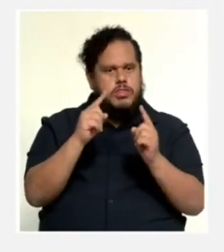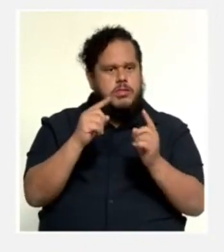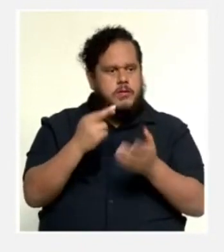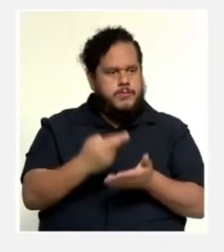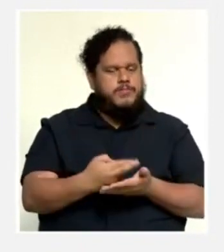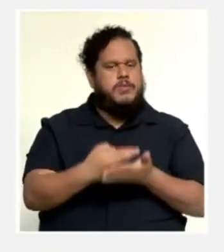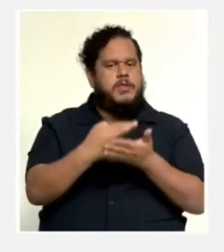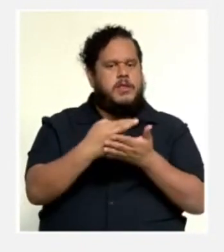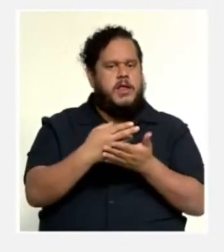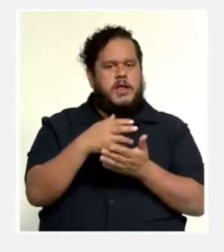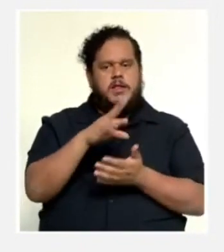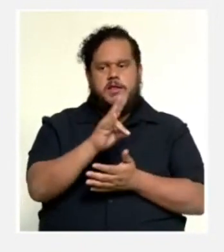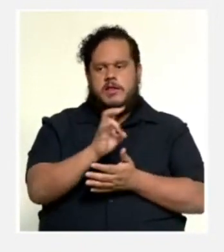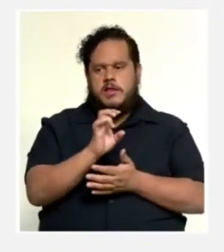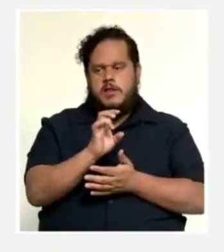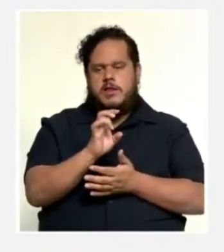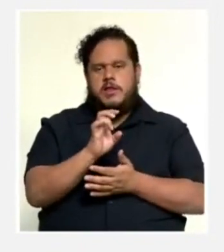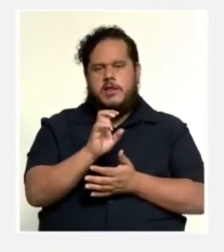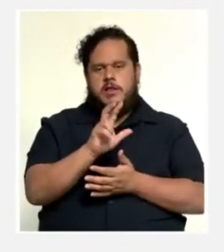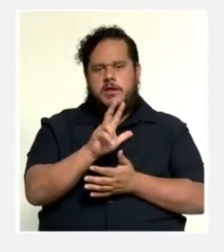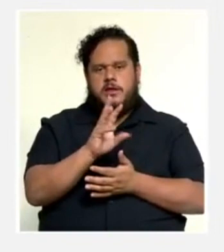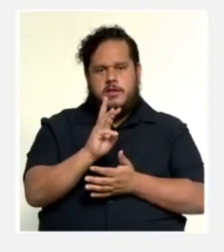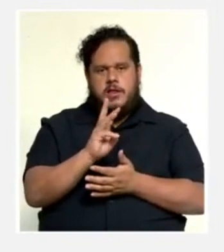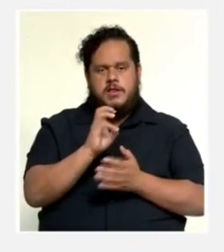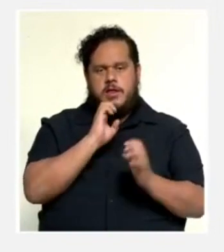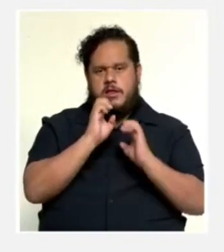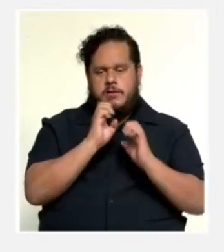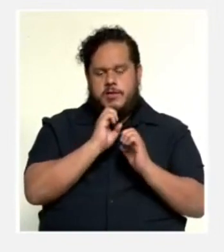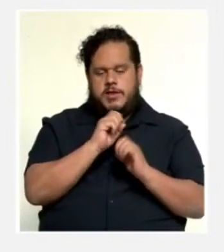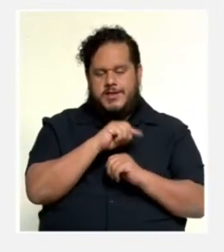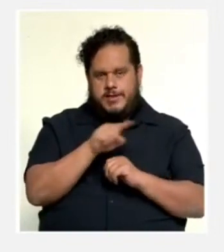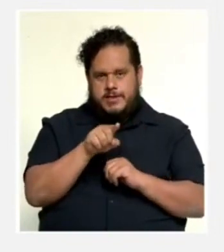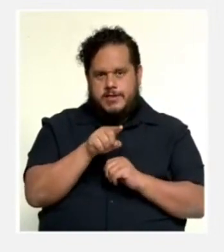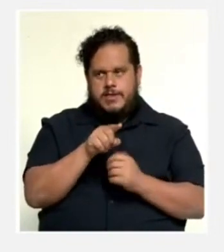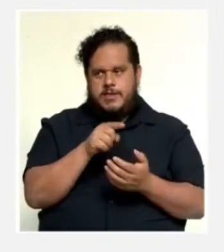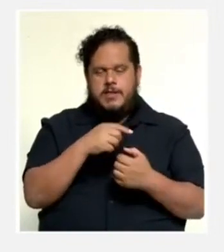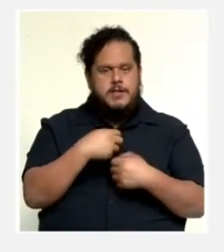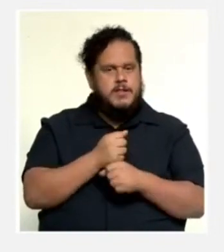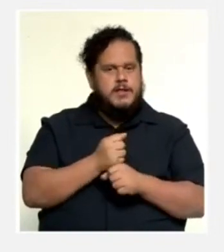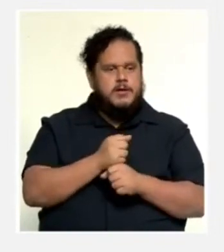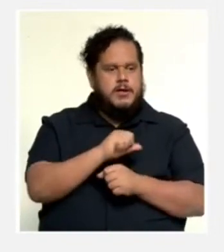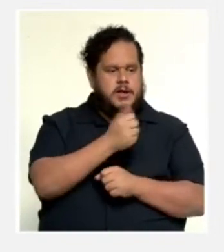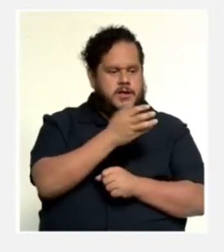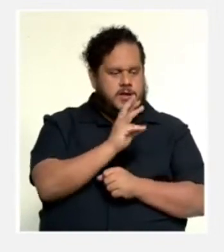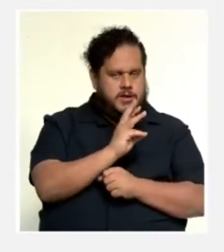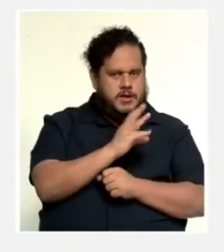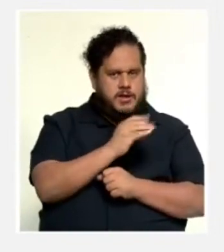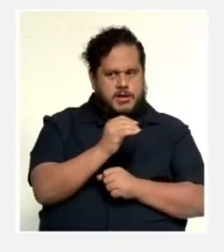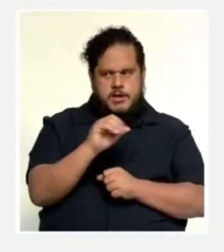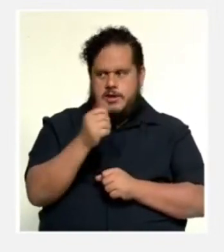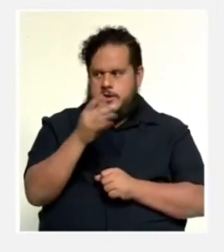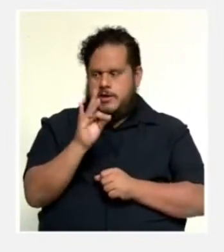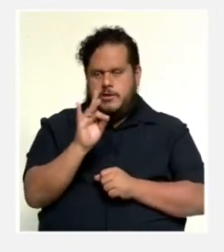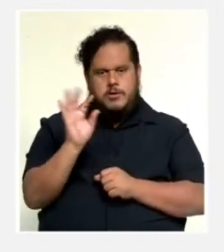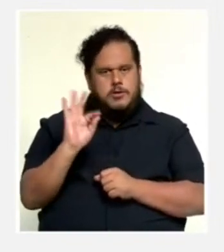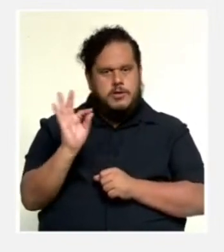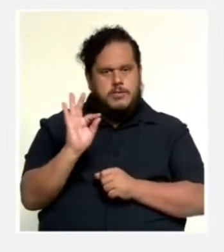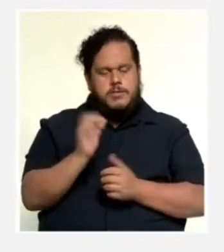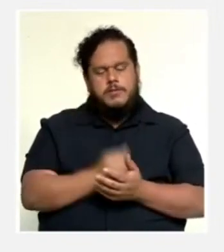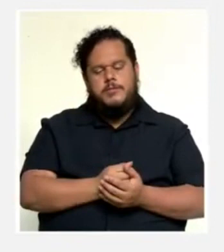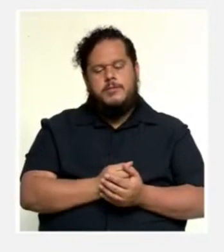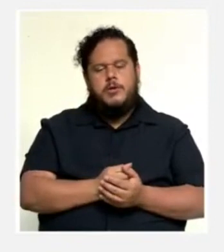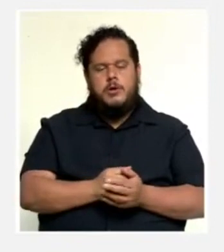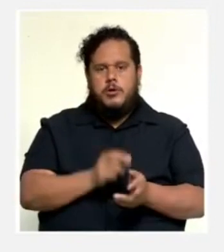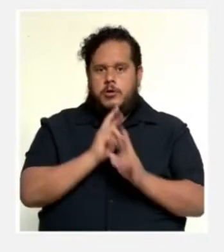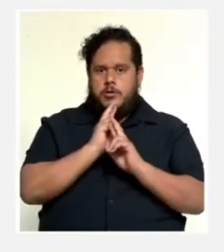rescatar 736 entrevistas, de las cuales se realizaron entre el 16 y el 18 de febrero.